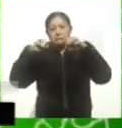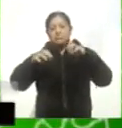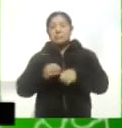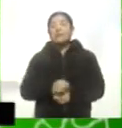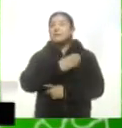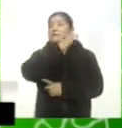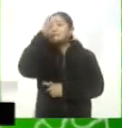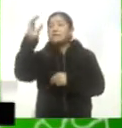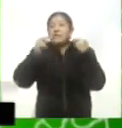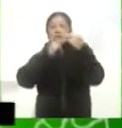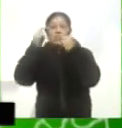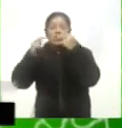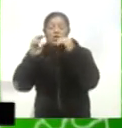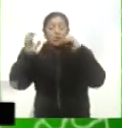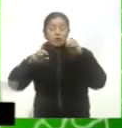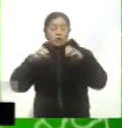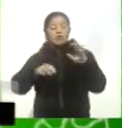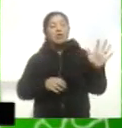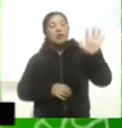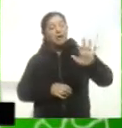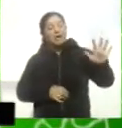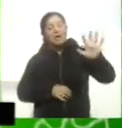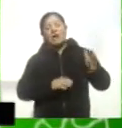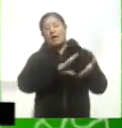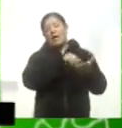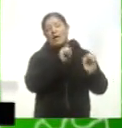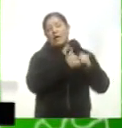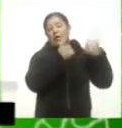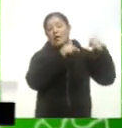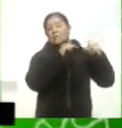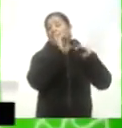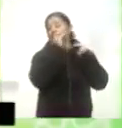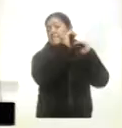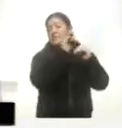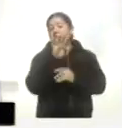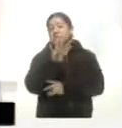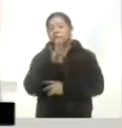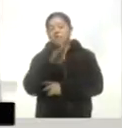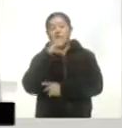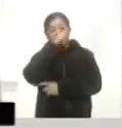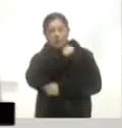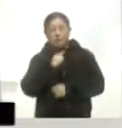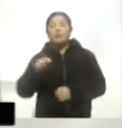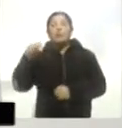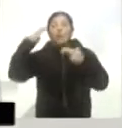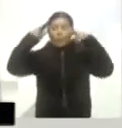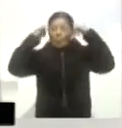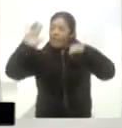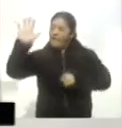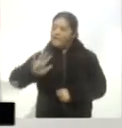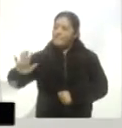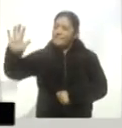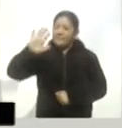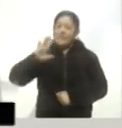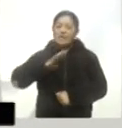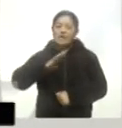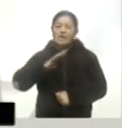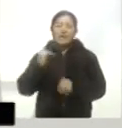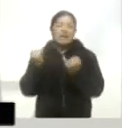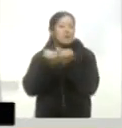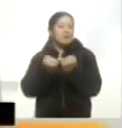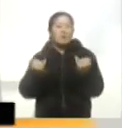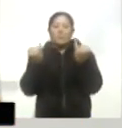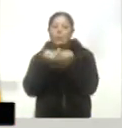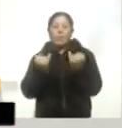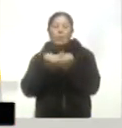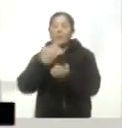nublado con lluvias se esperan en Calpulalpan y la región poniente, alcanzando una máxima de 19 grados. En Huamantla y el oriente del territorio las condiciones serán